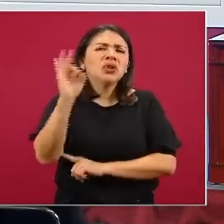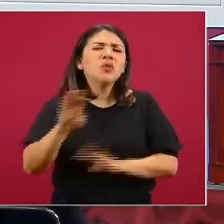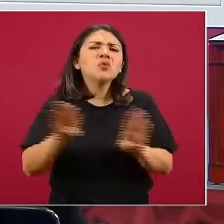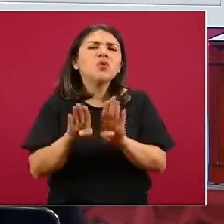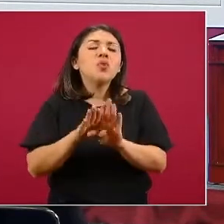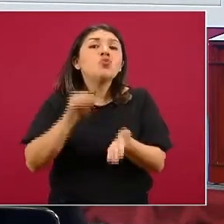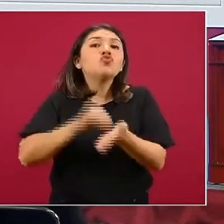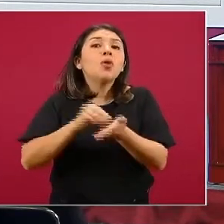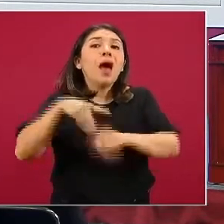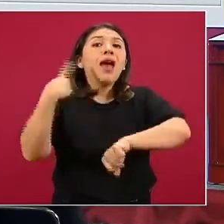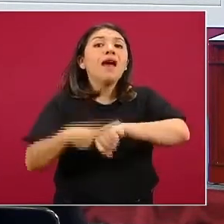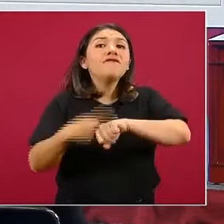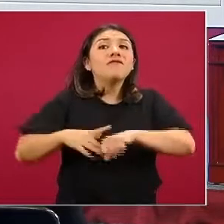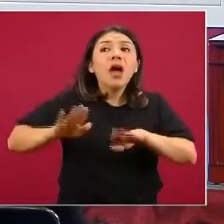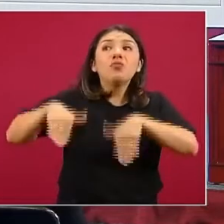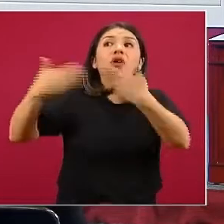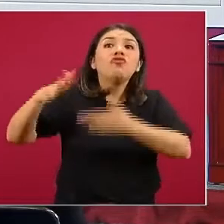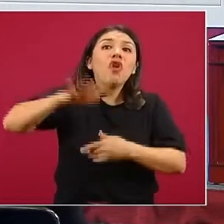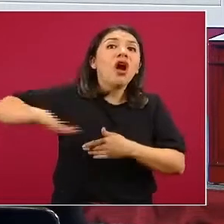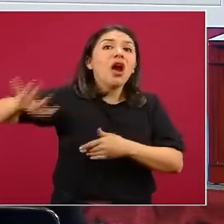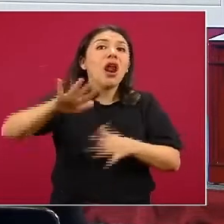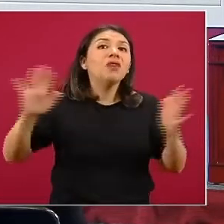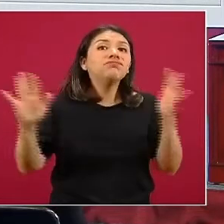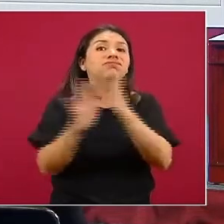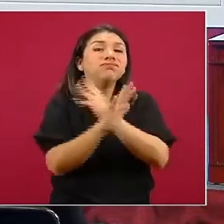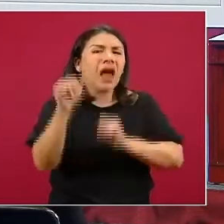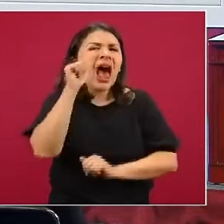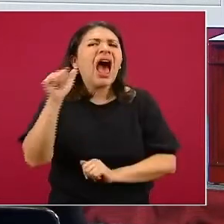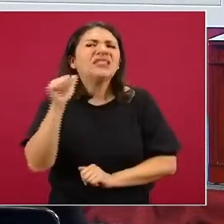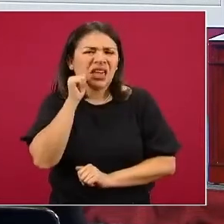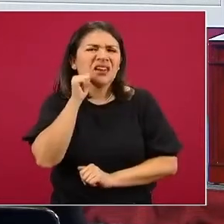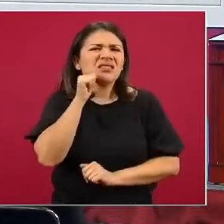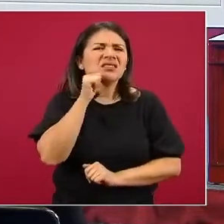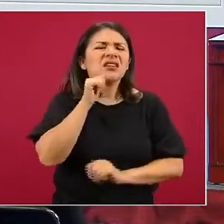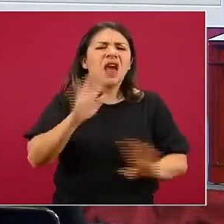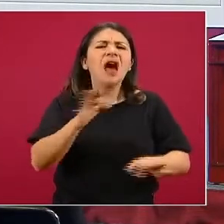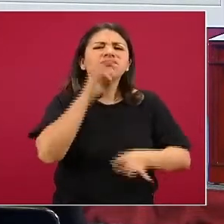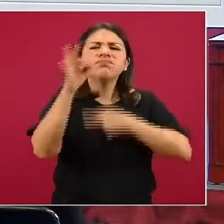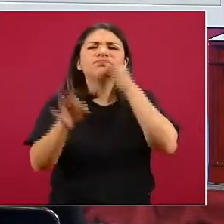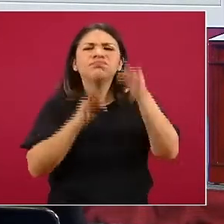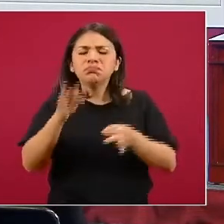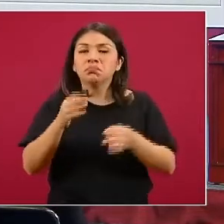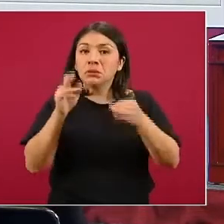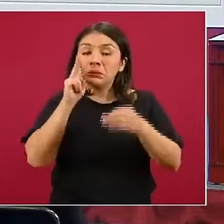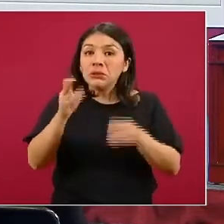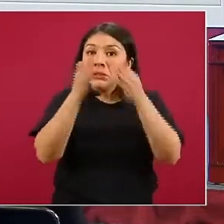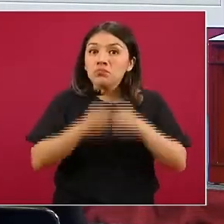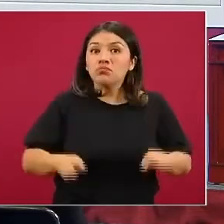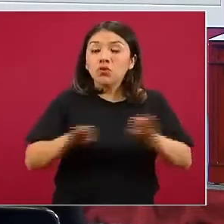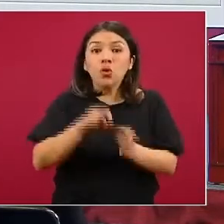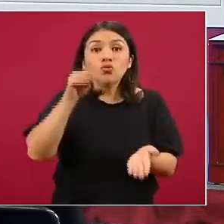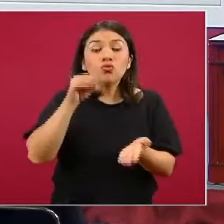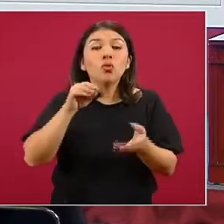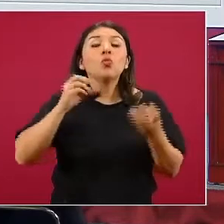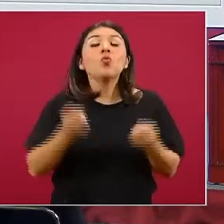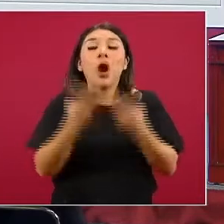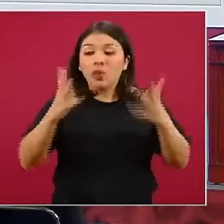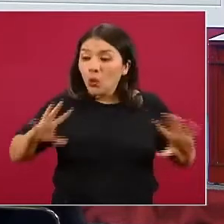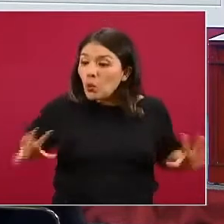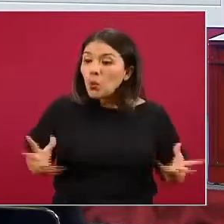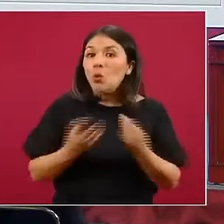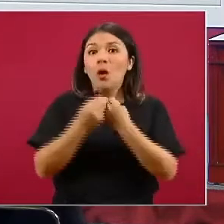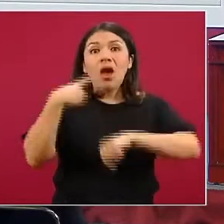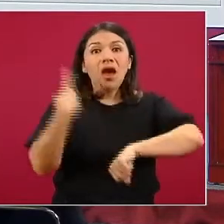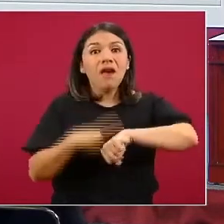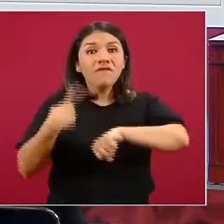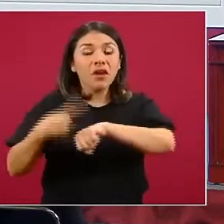casos activos. Ayer los medios de comunicación siguieron destacando el tema de los casos acumulados y